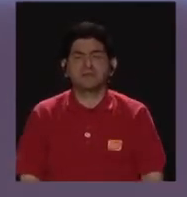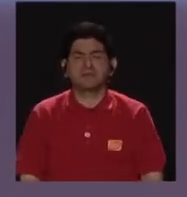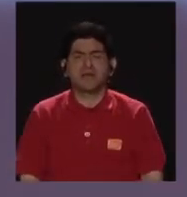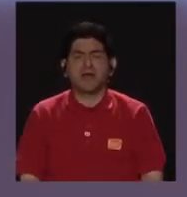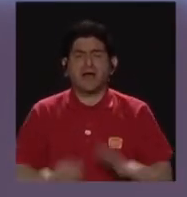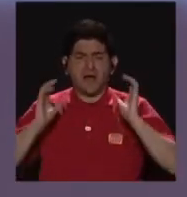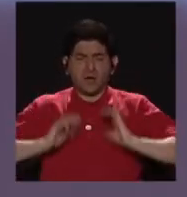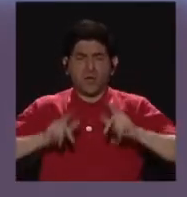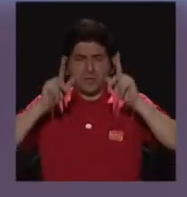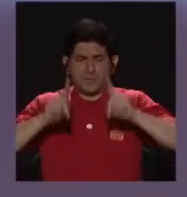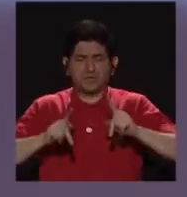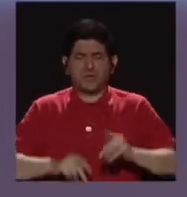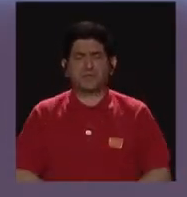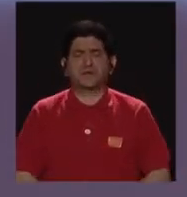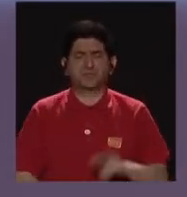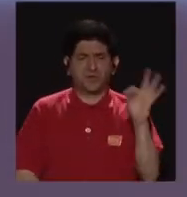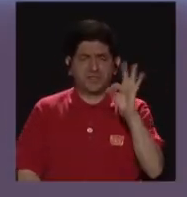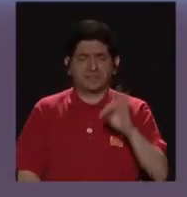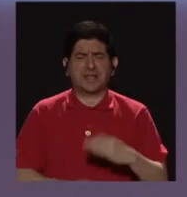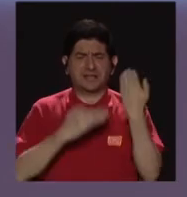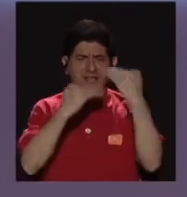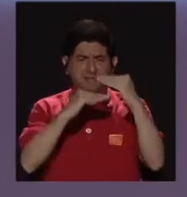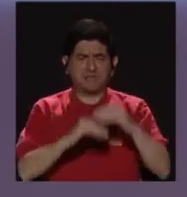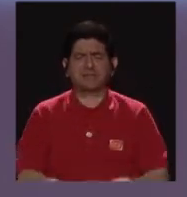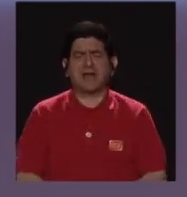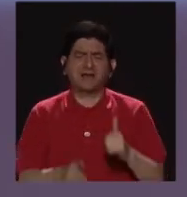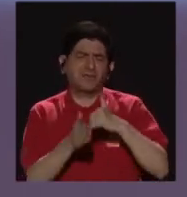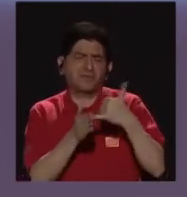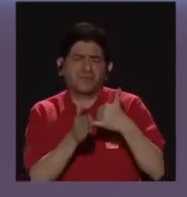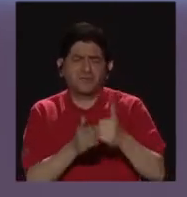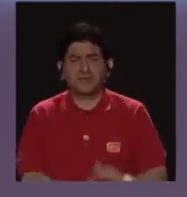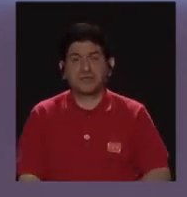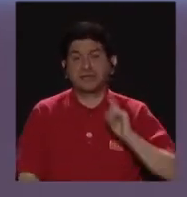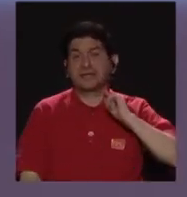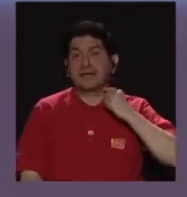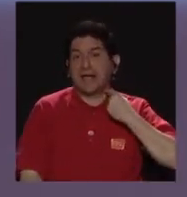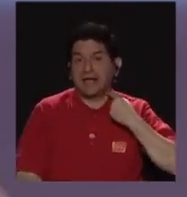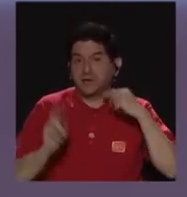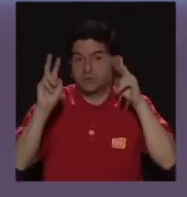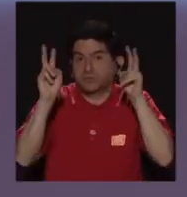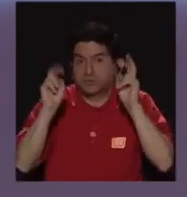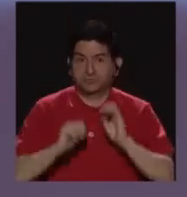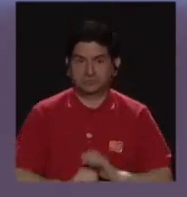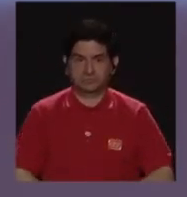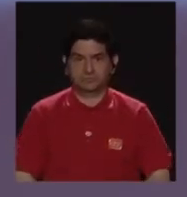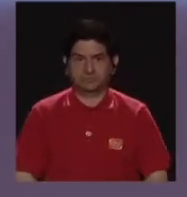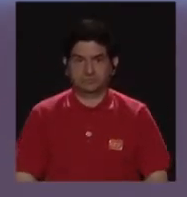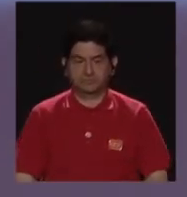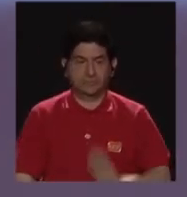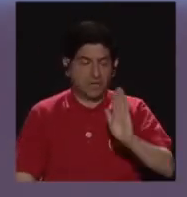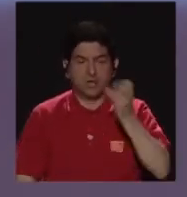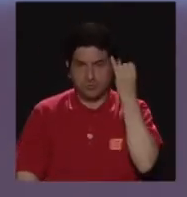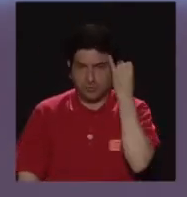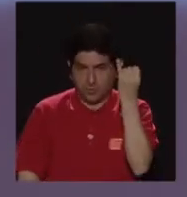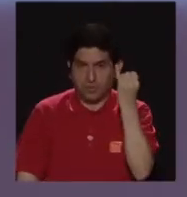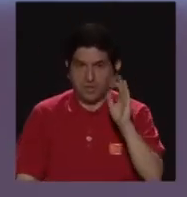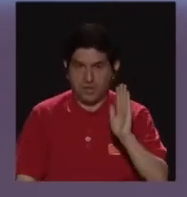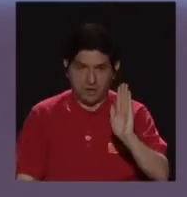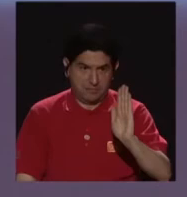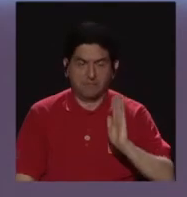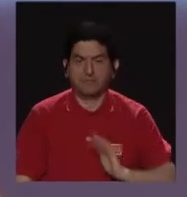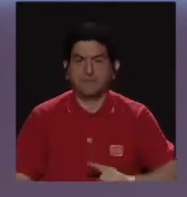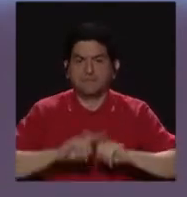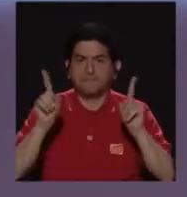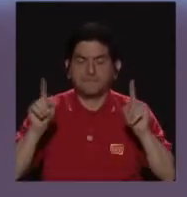personas trans o limitados son insuficientes son frágiles son caros y suben su concepción no